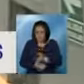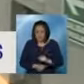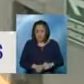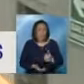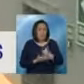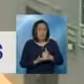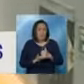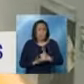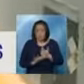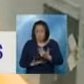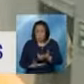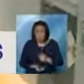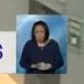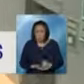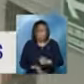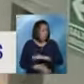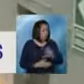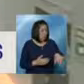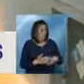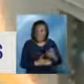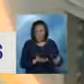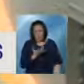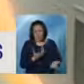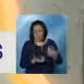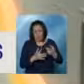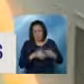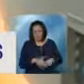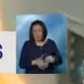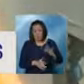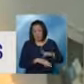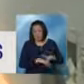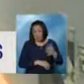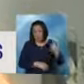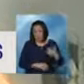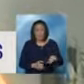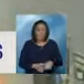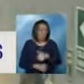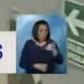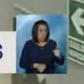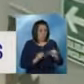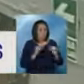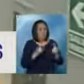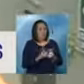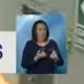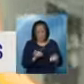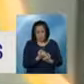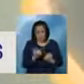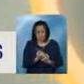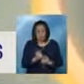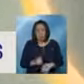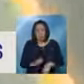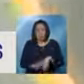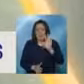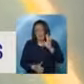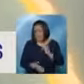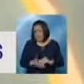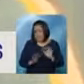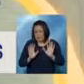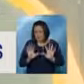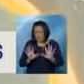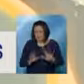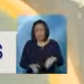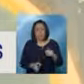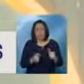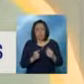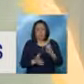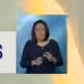poco ayudar en todo el siniestro que se había iniciado muy temprano y ahora vienen otras unidades de apoyo. Tenemos hasta más de 10